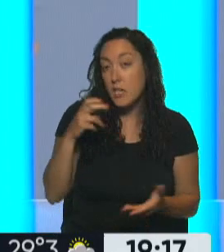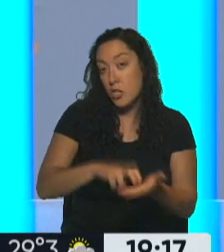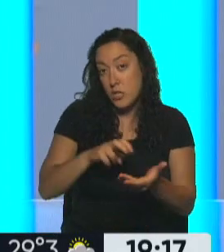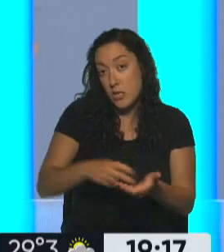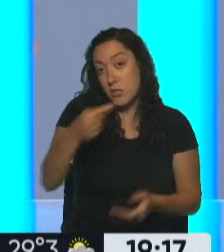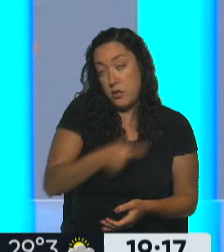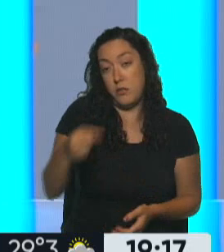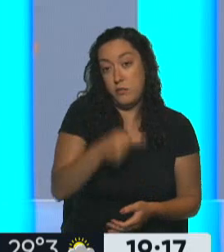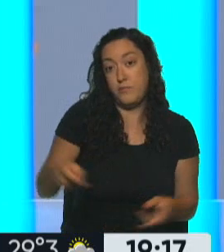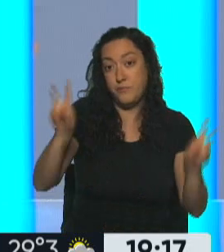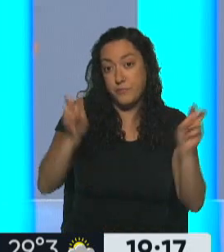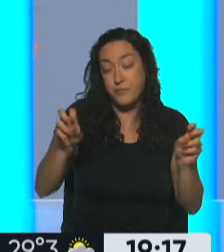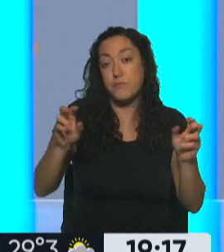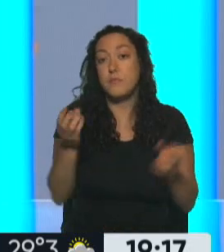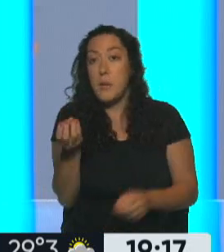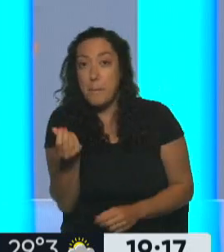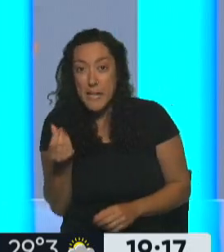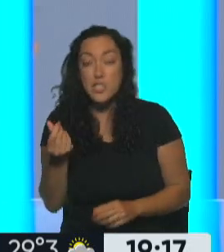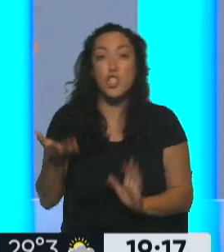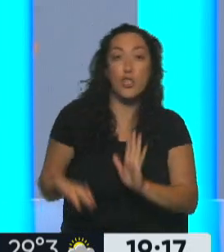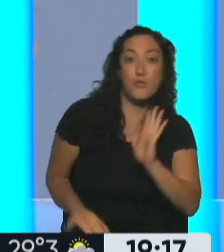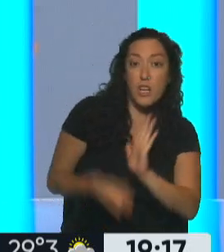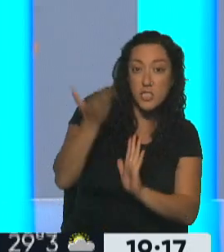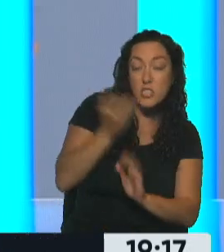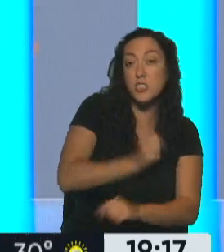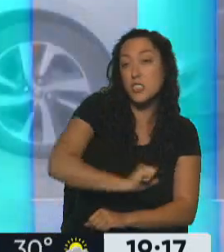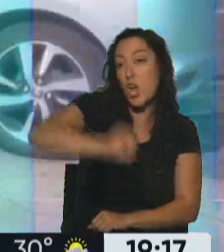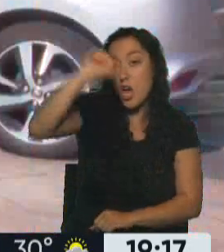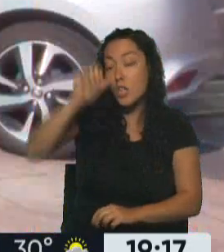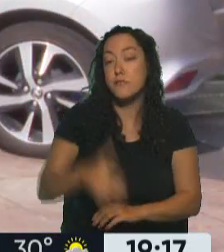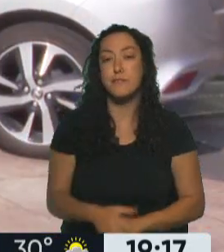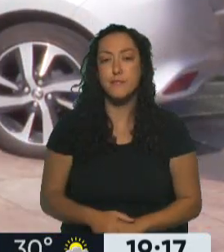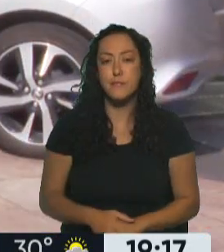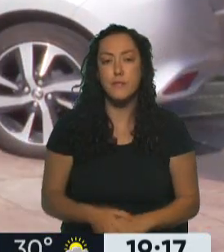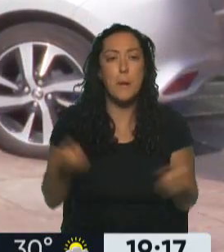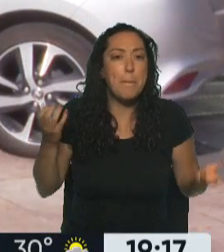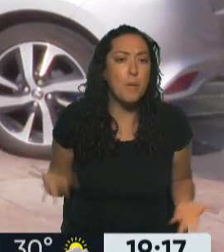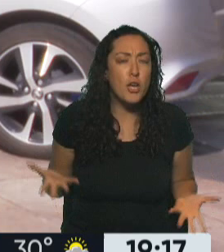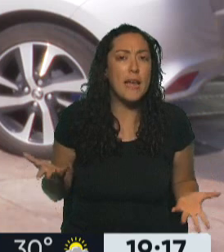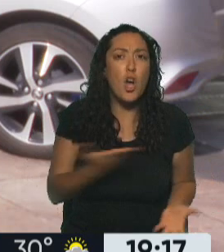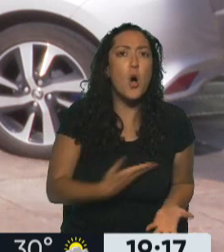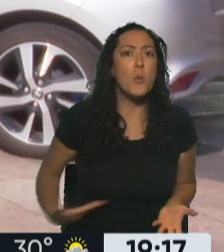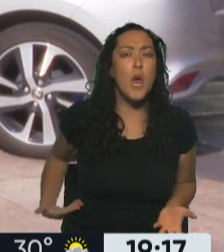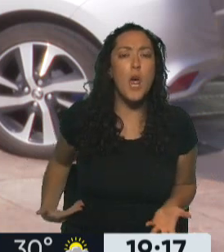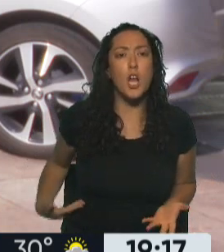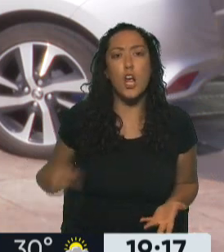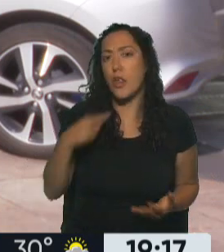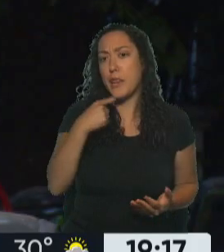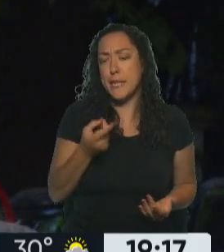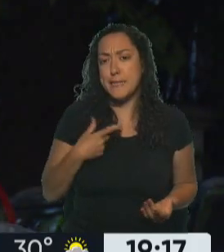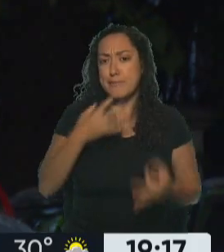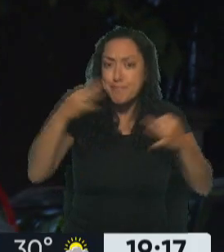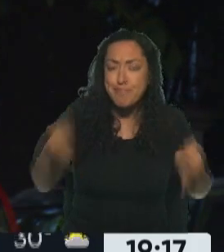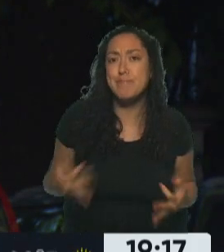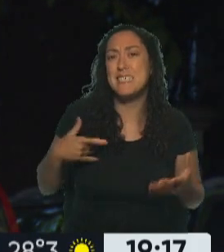el tema de precios e inflación, porque estamos ante una actitud del gobierno reconociendo que esto que llama sinceramiento